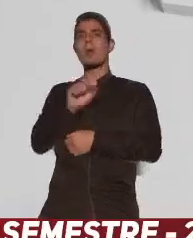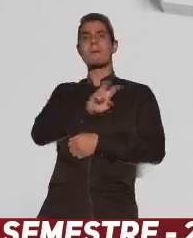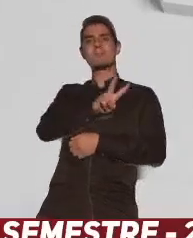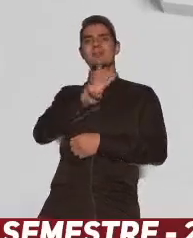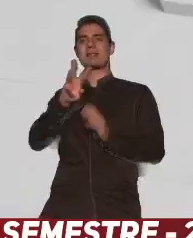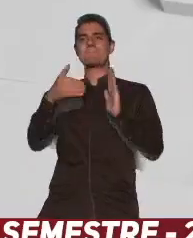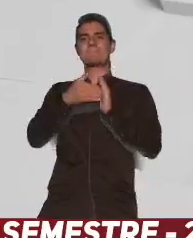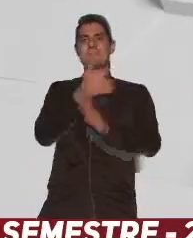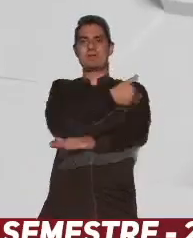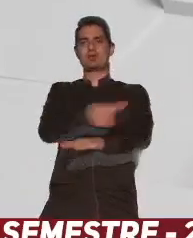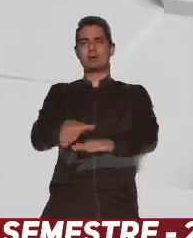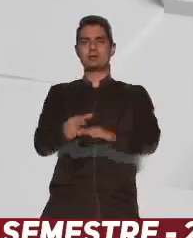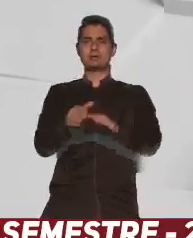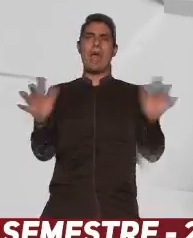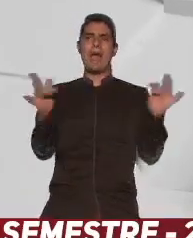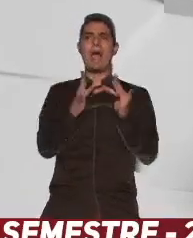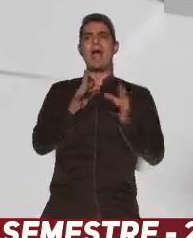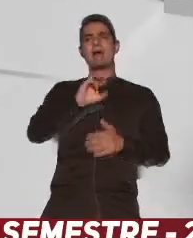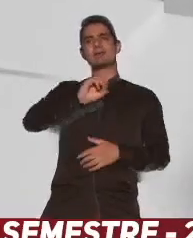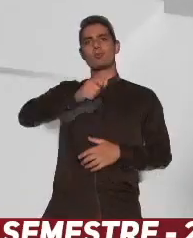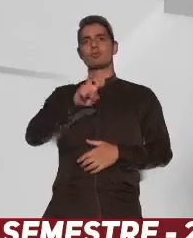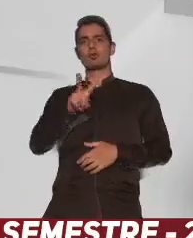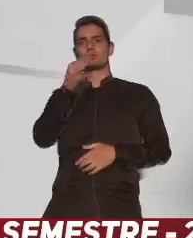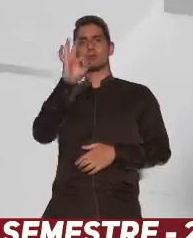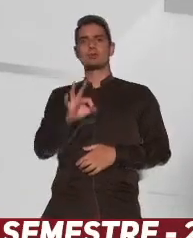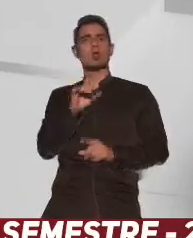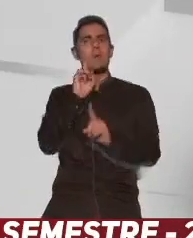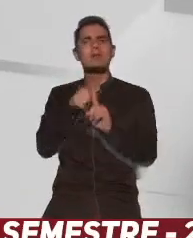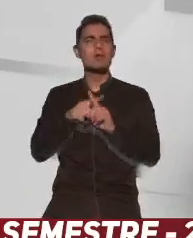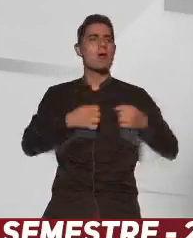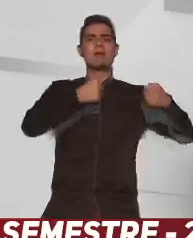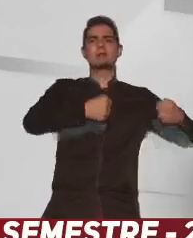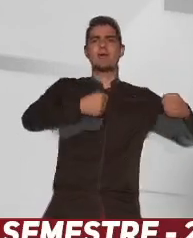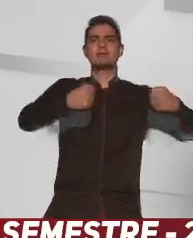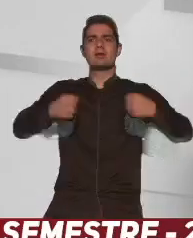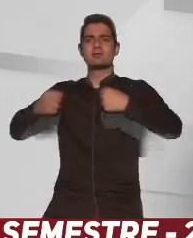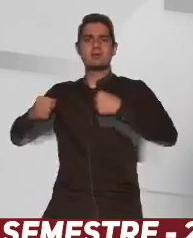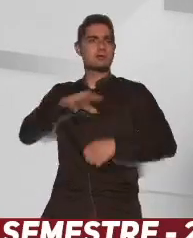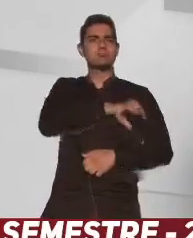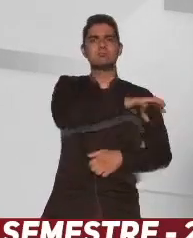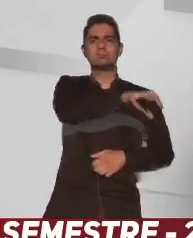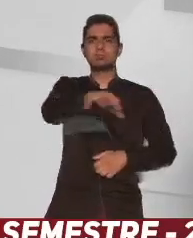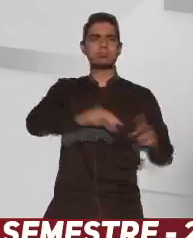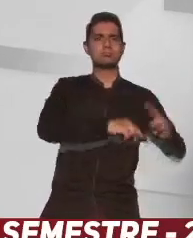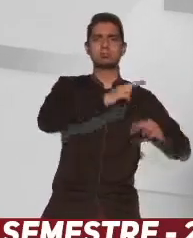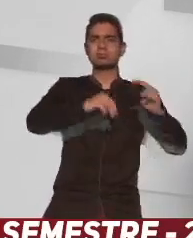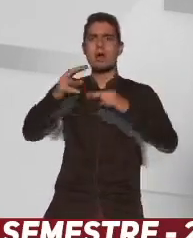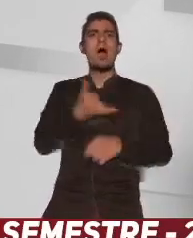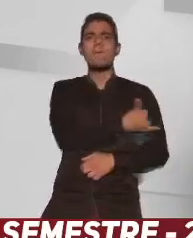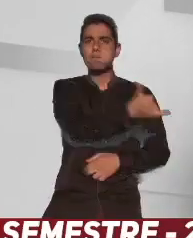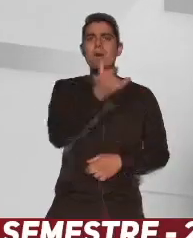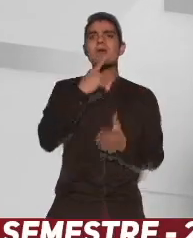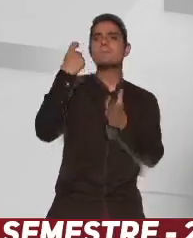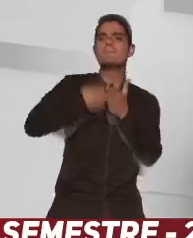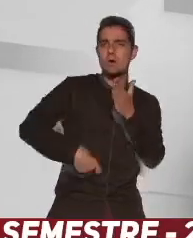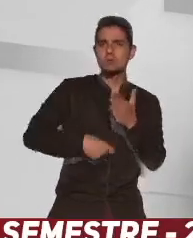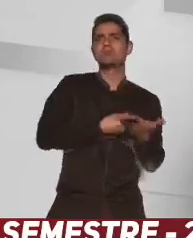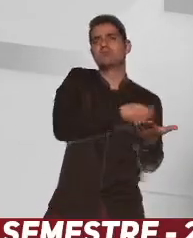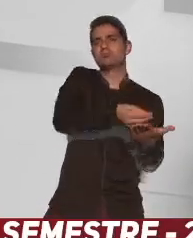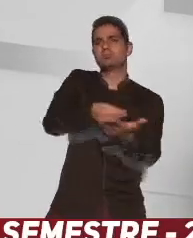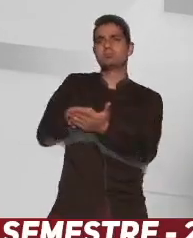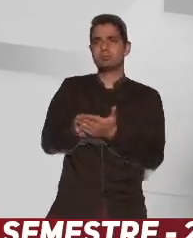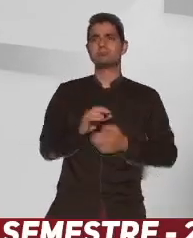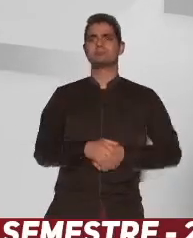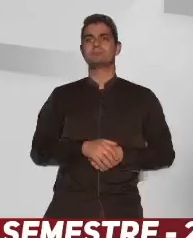atender el pago del impuesto predial y la contribución de valorización a las entidades territoriales, municipios.